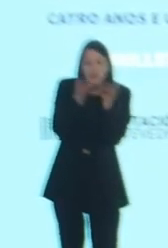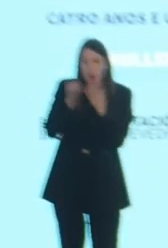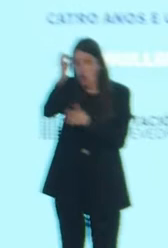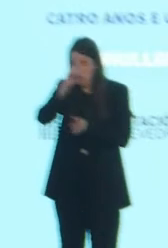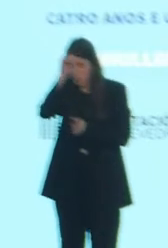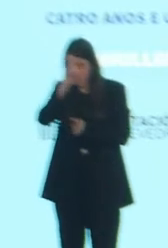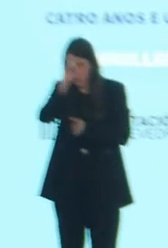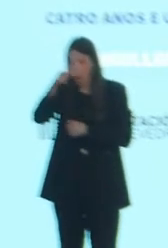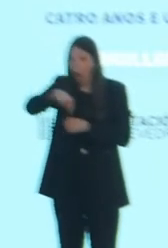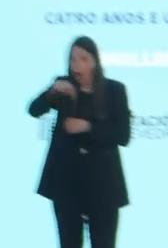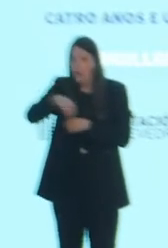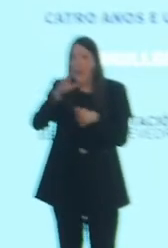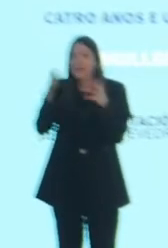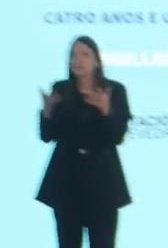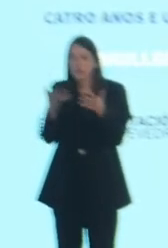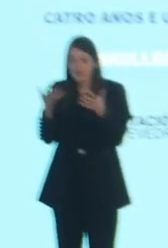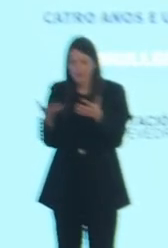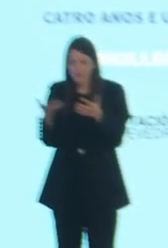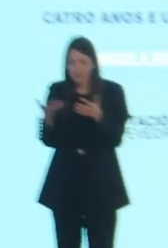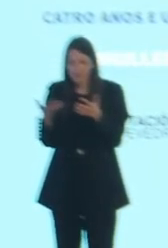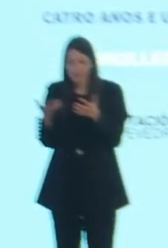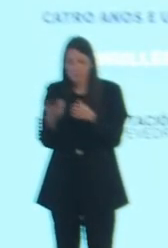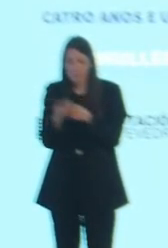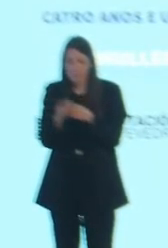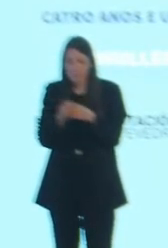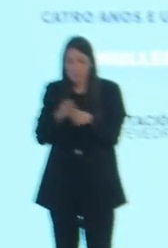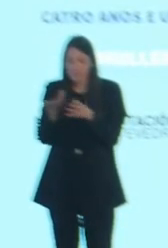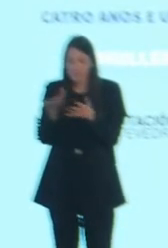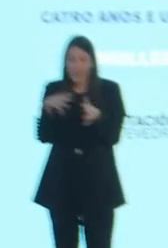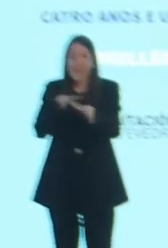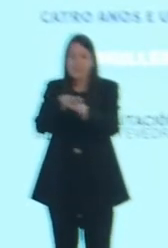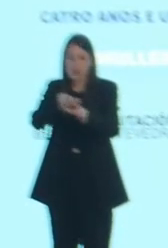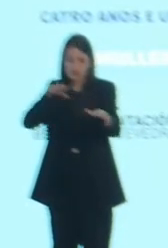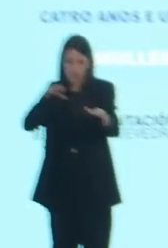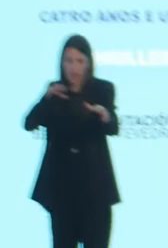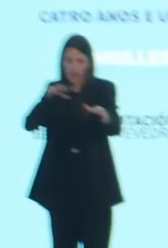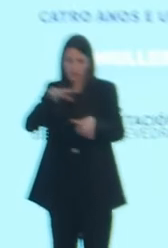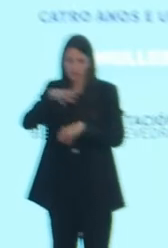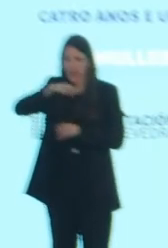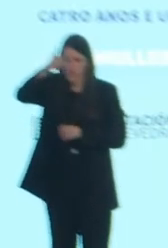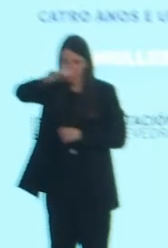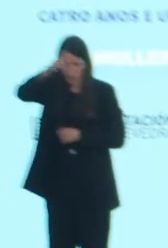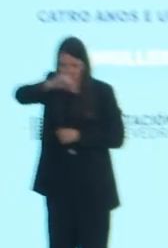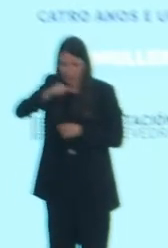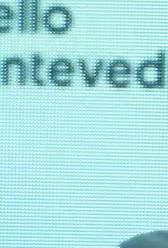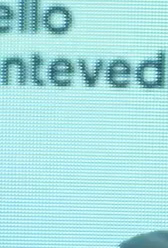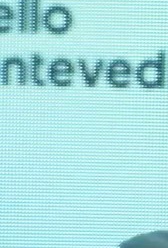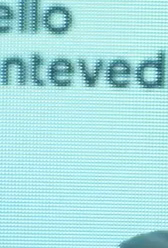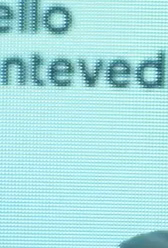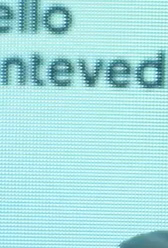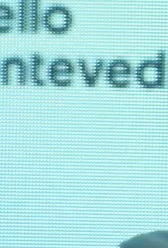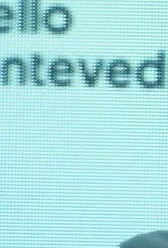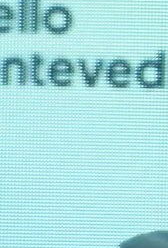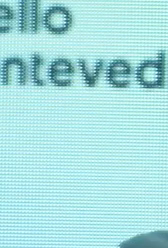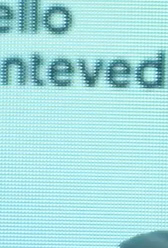únicamente comandada por, digamos, una plantilla masculina, sería verdaderamente un disparate. Una revista